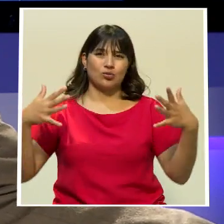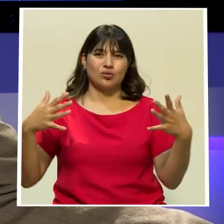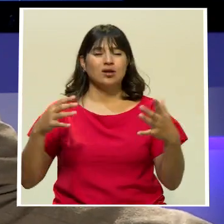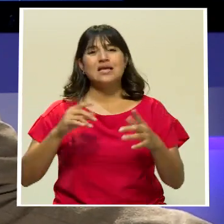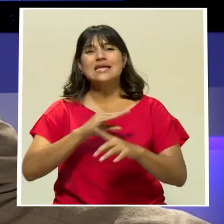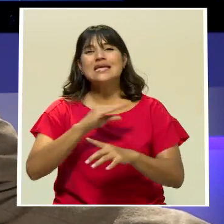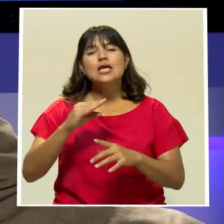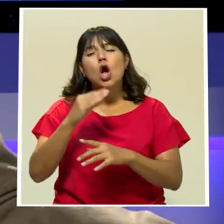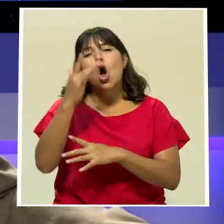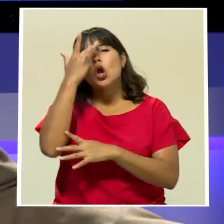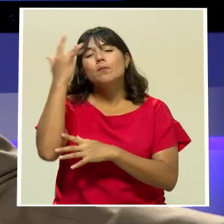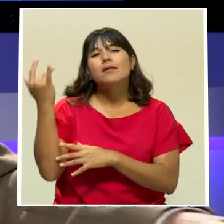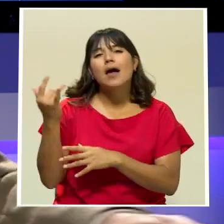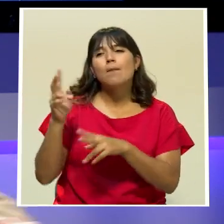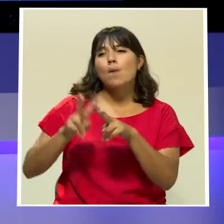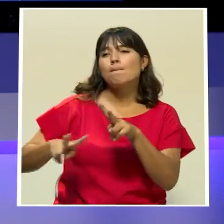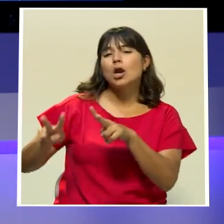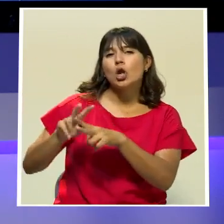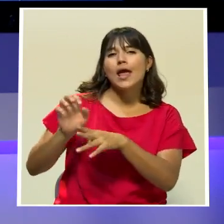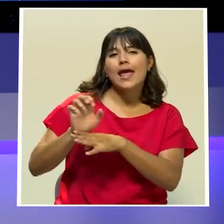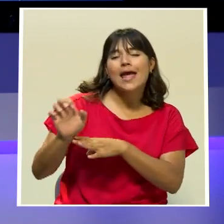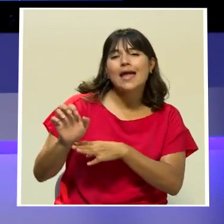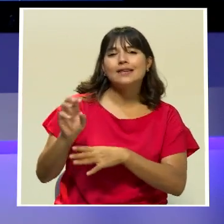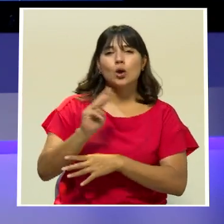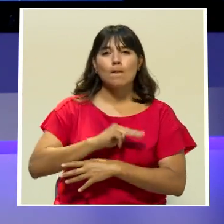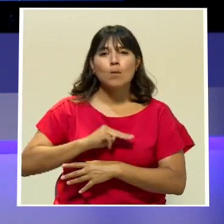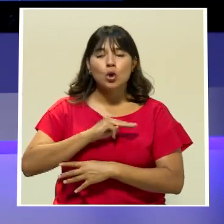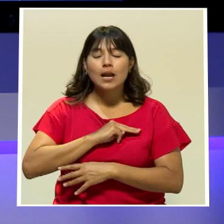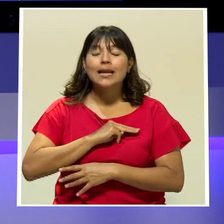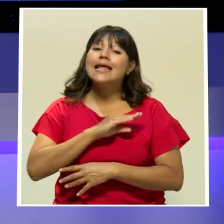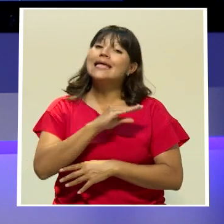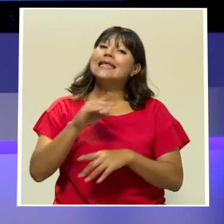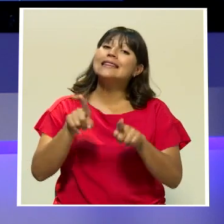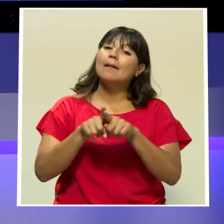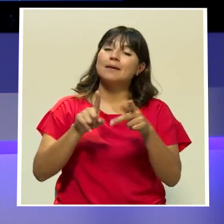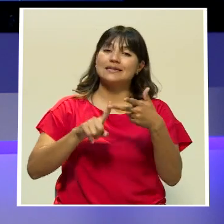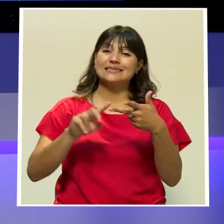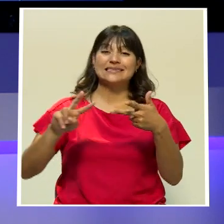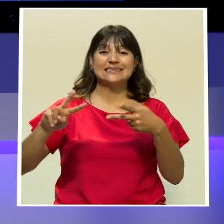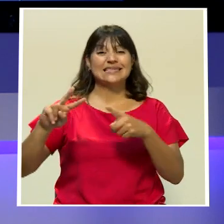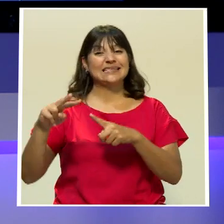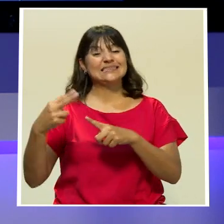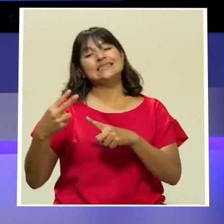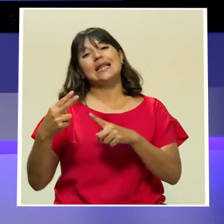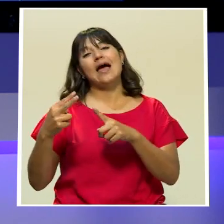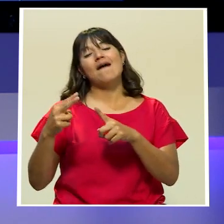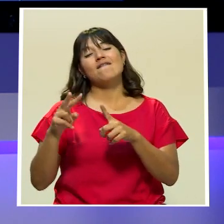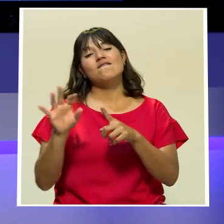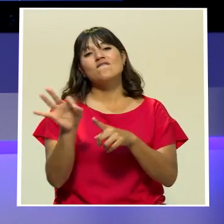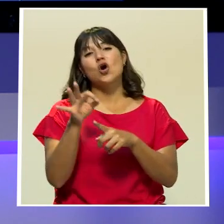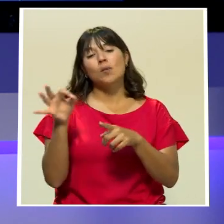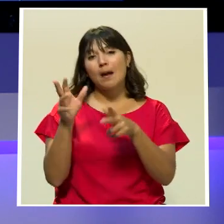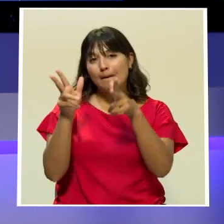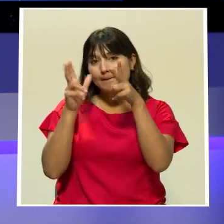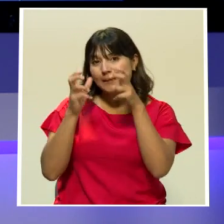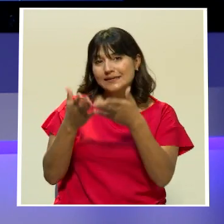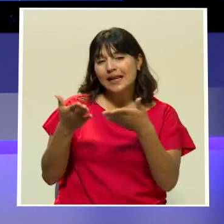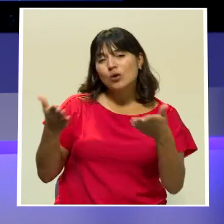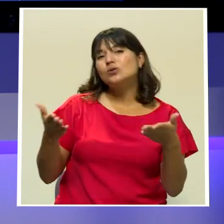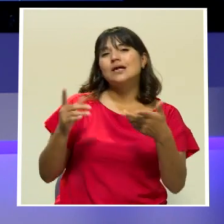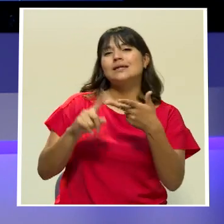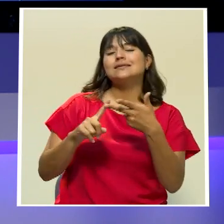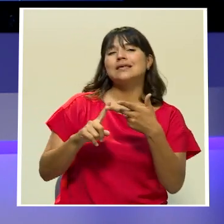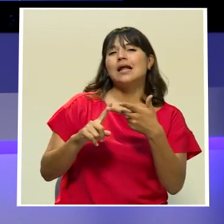valores éticos y morales Y luego su tercera versión, la tercera versión de este pensamiento mágico es su versión